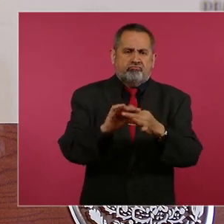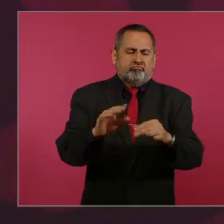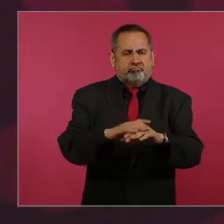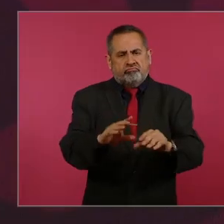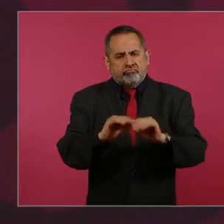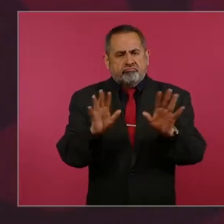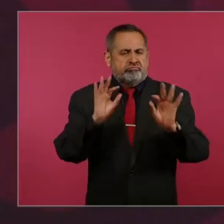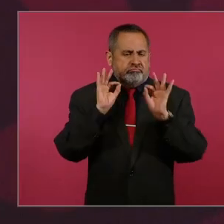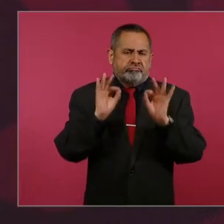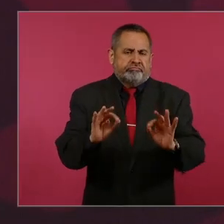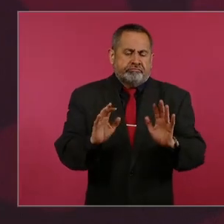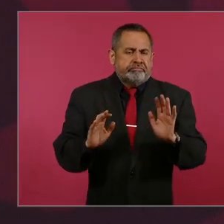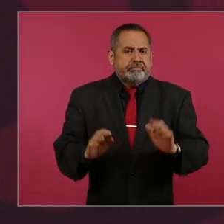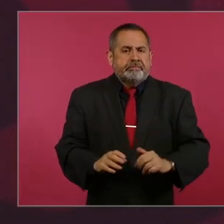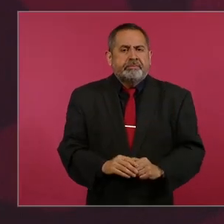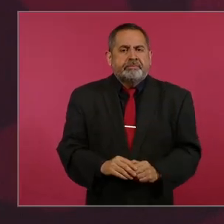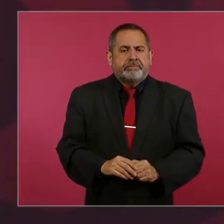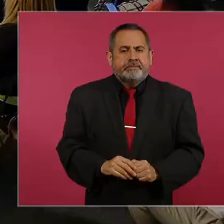aunque